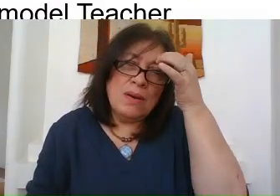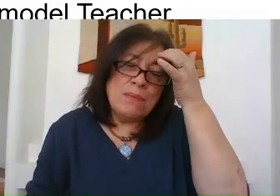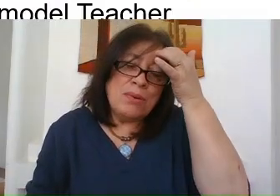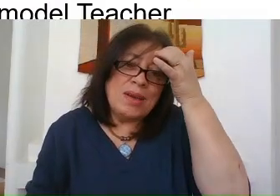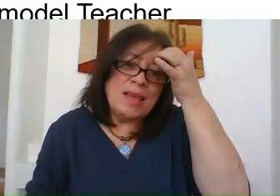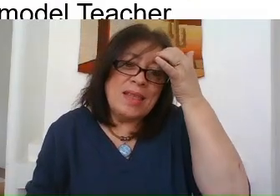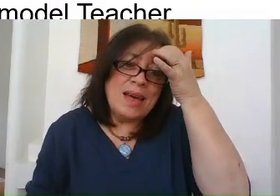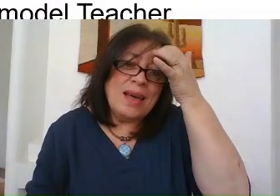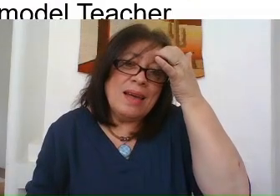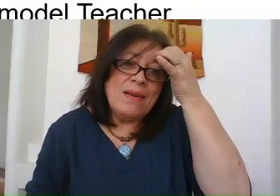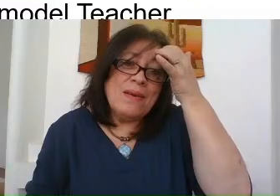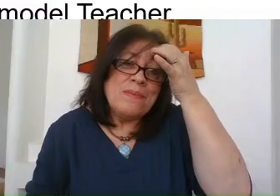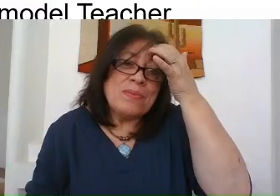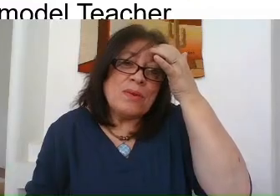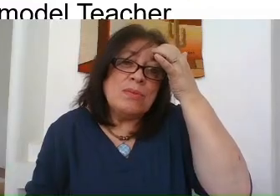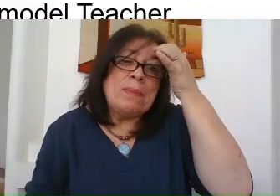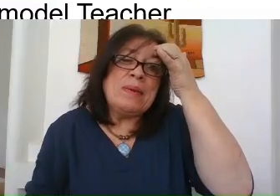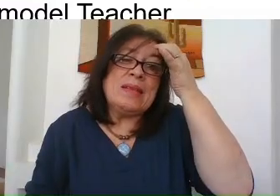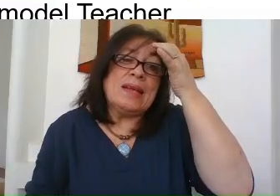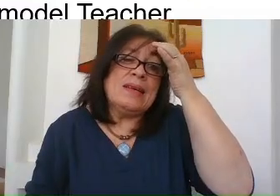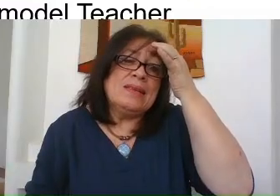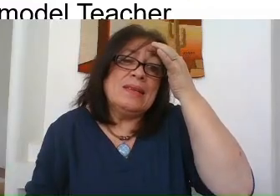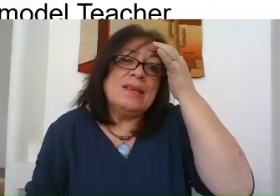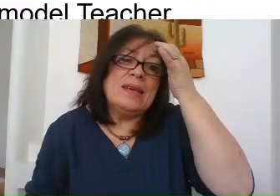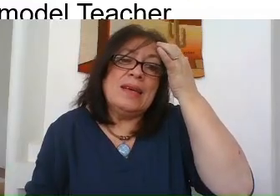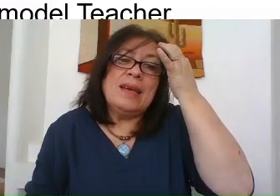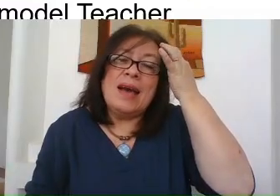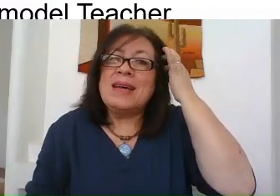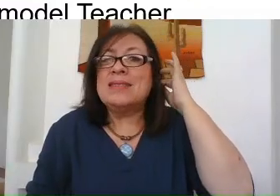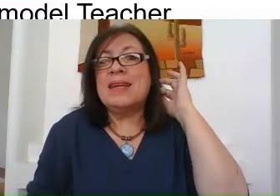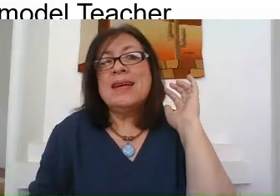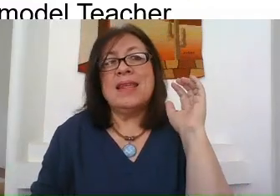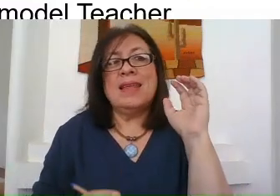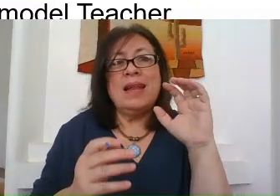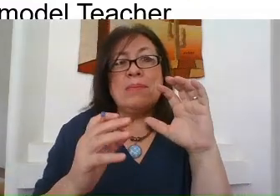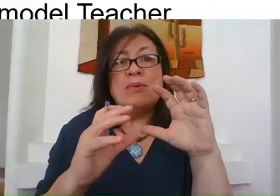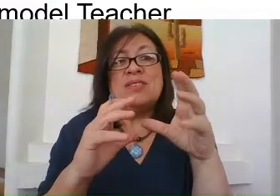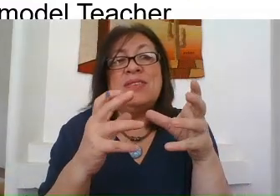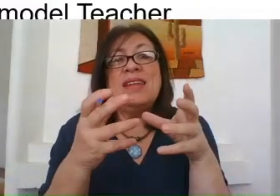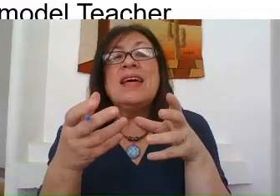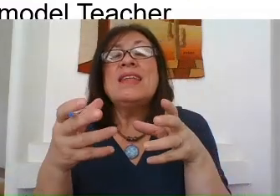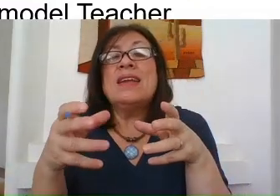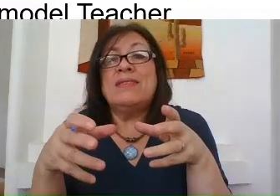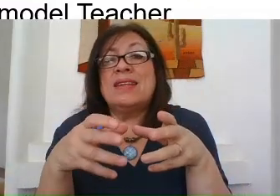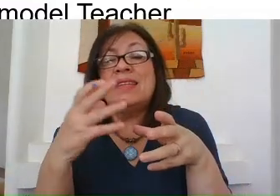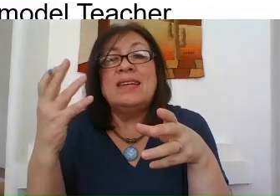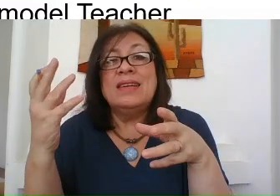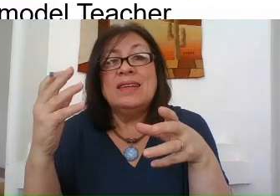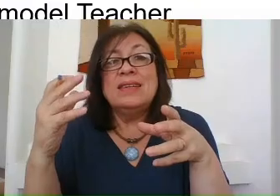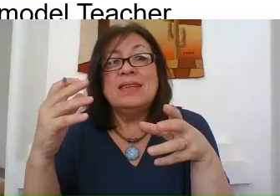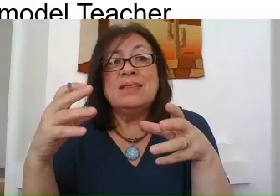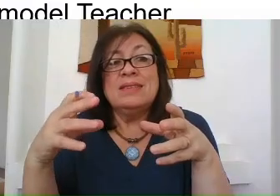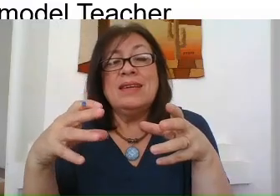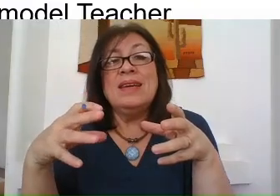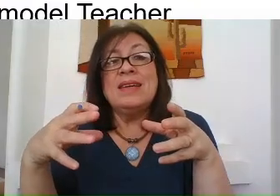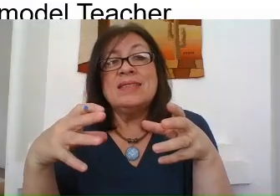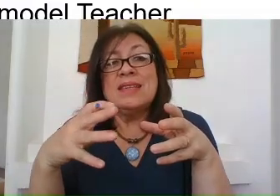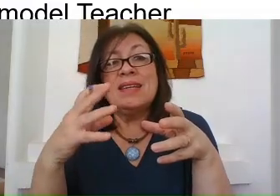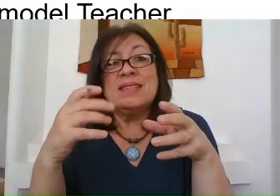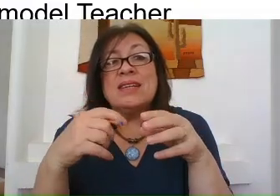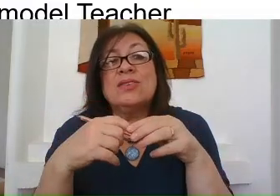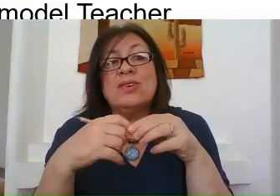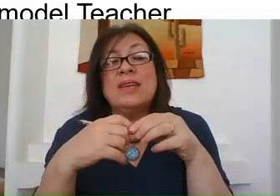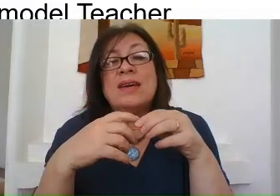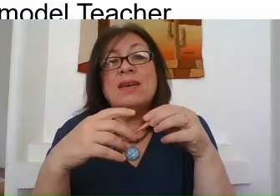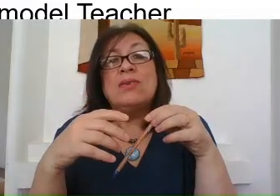rezago porque da una pista acerca de la posibilidad de revertir